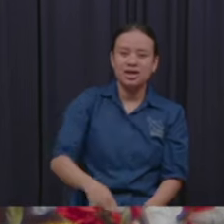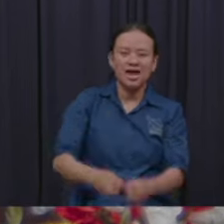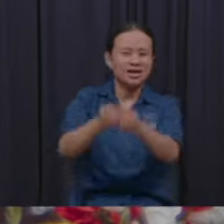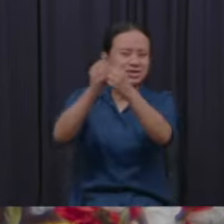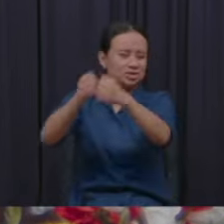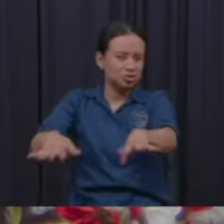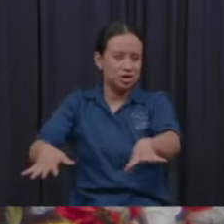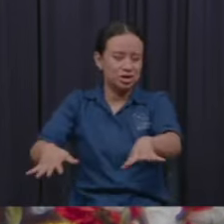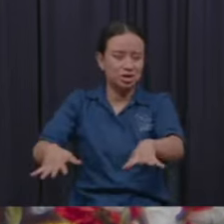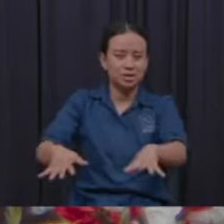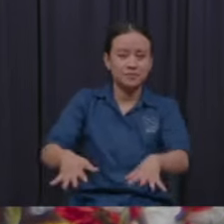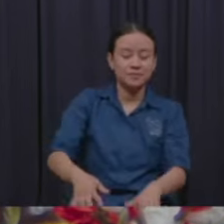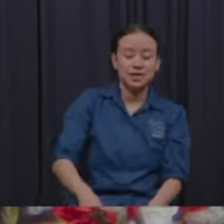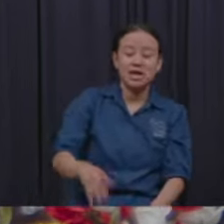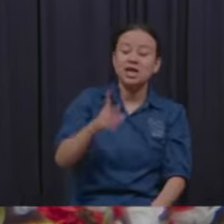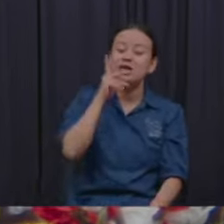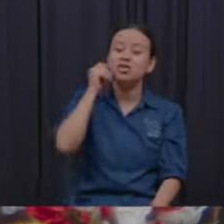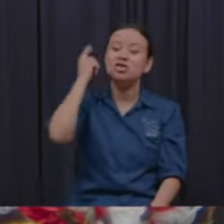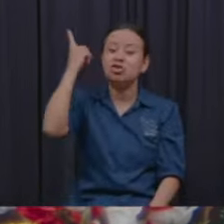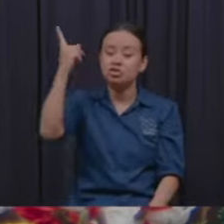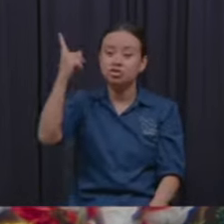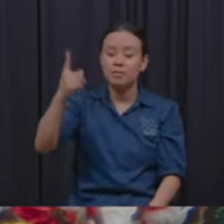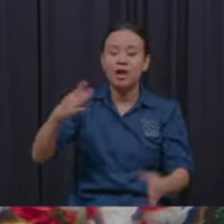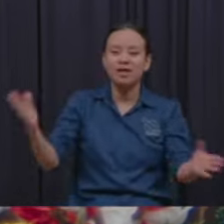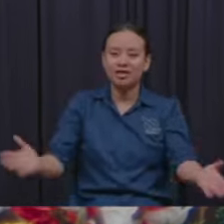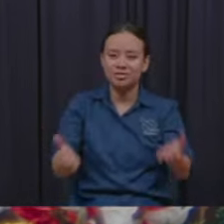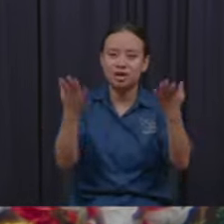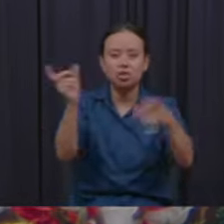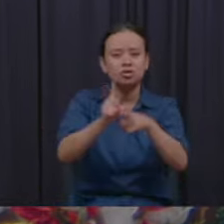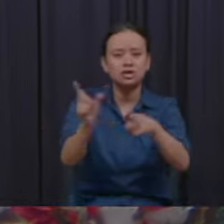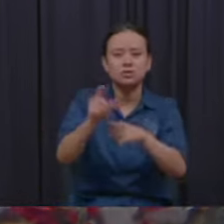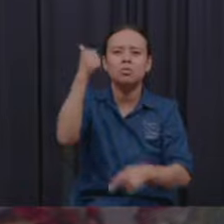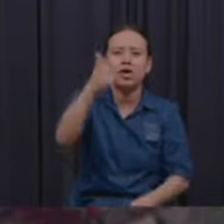honra de su nombre. Dale un aplauso al Rey en esta hora.